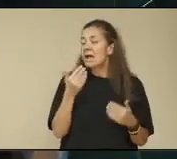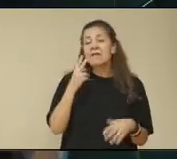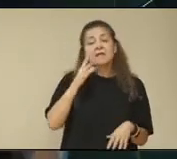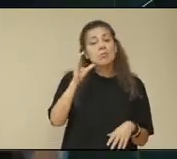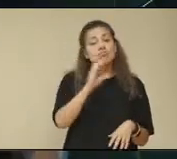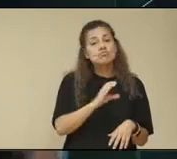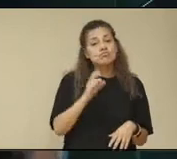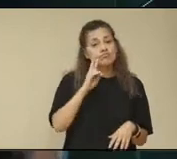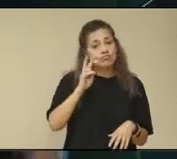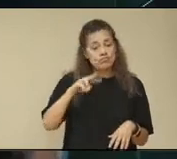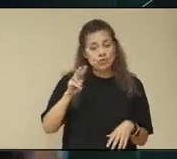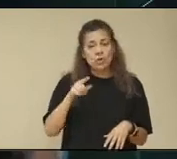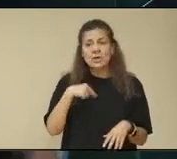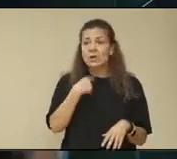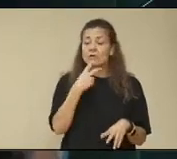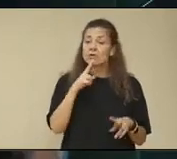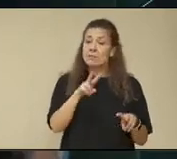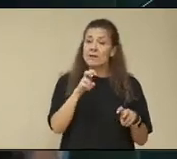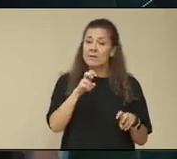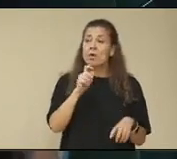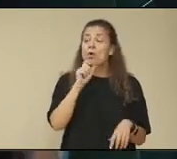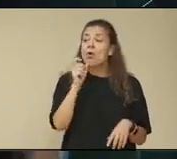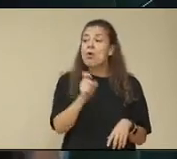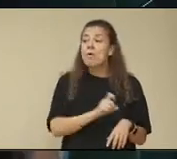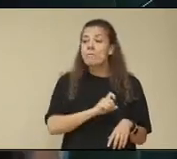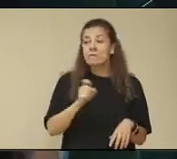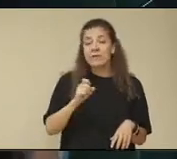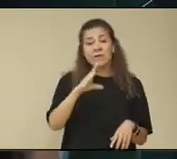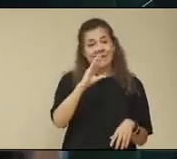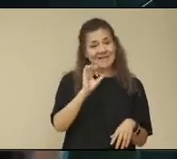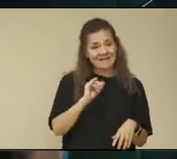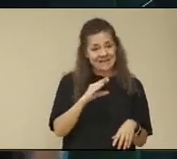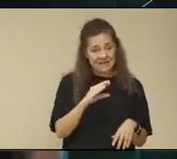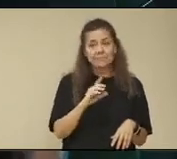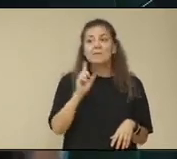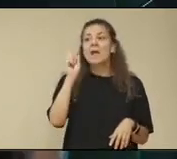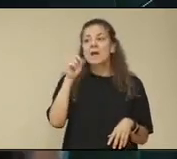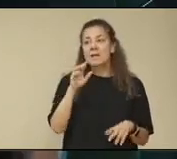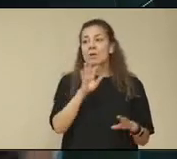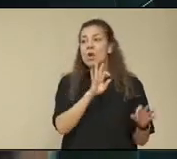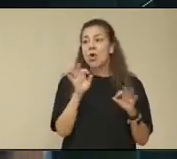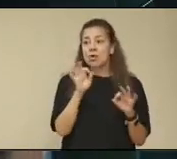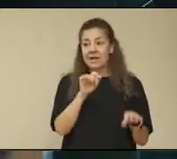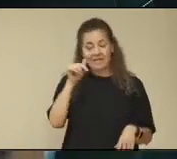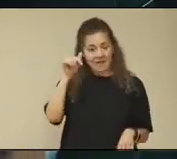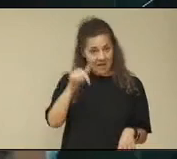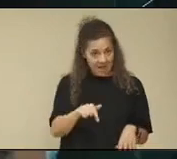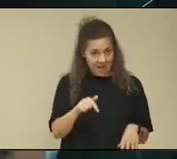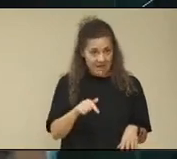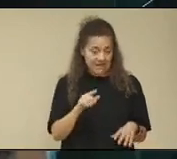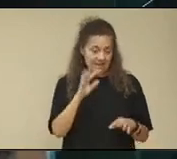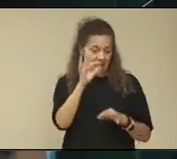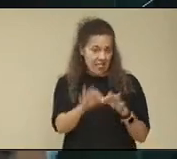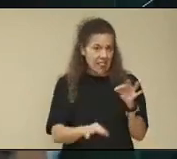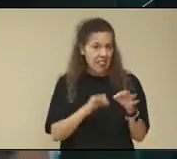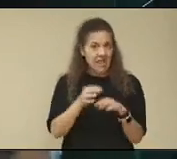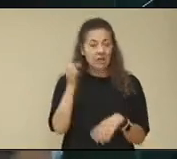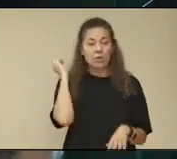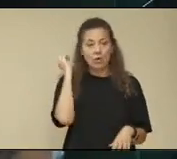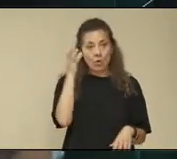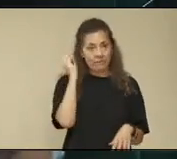Gracias también, os lo he dicho al principio, a la Fundación General del CSIC, que también organiza este ciclo de